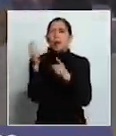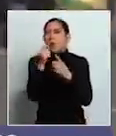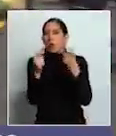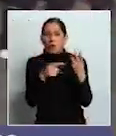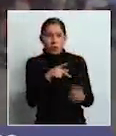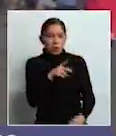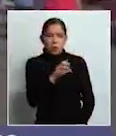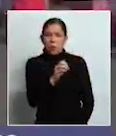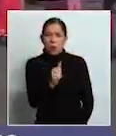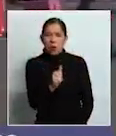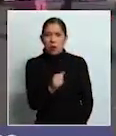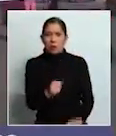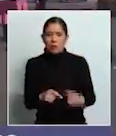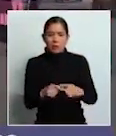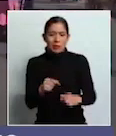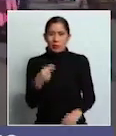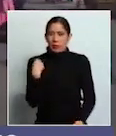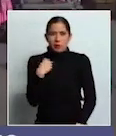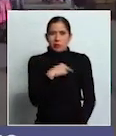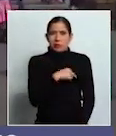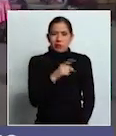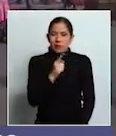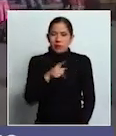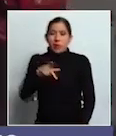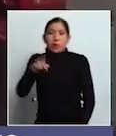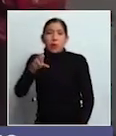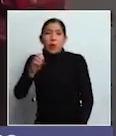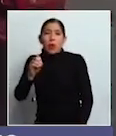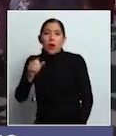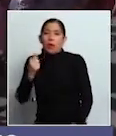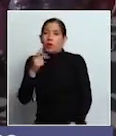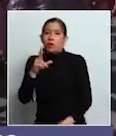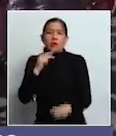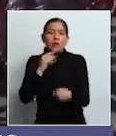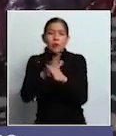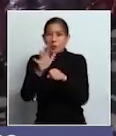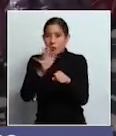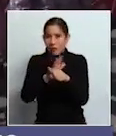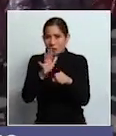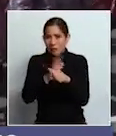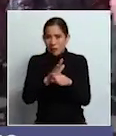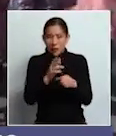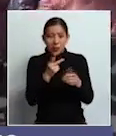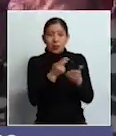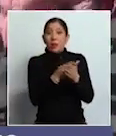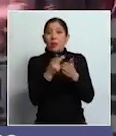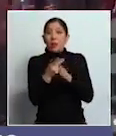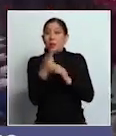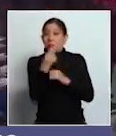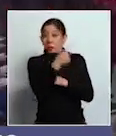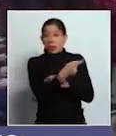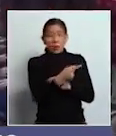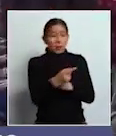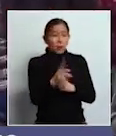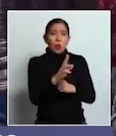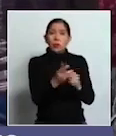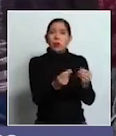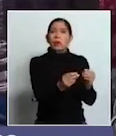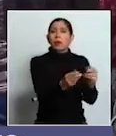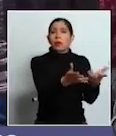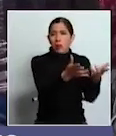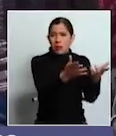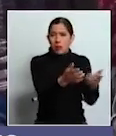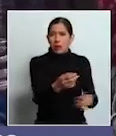lamentablemente POA 200.000 no nos alcanza para nada al presupuesto que la alcaldía entra. Ellos lo ejecutan, 200.000 es